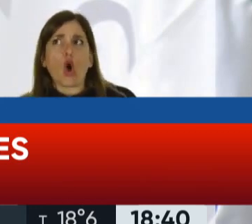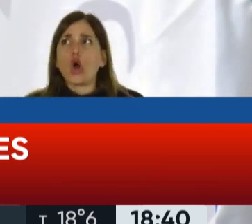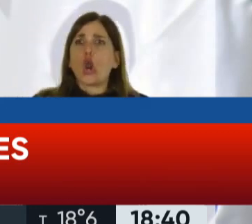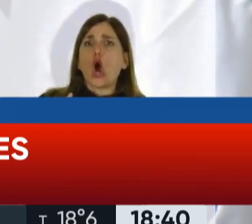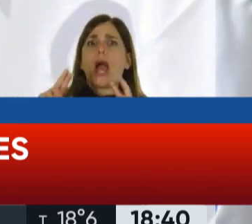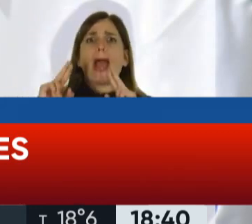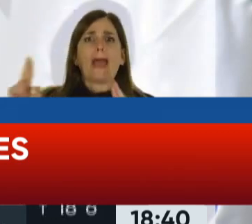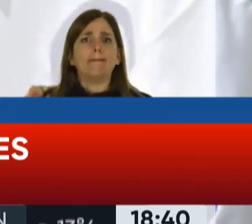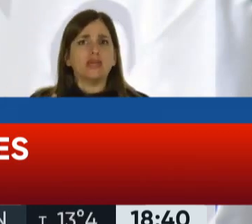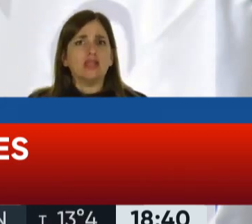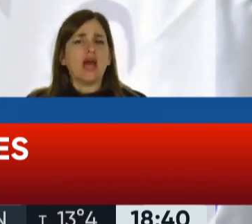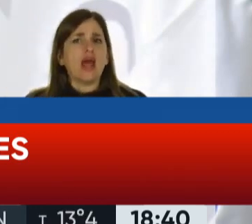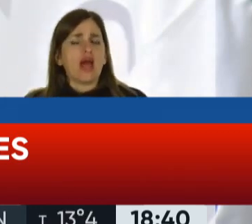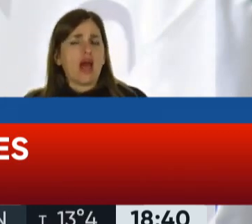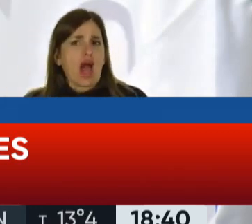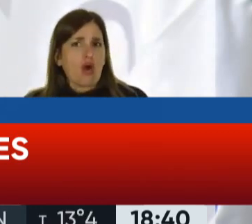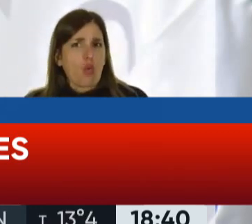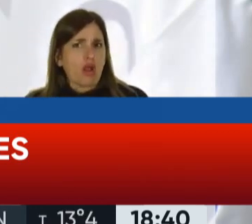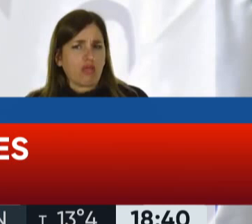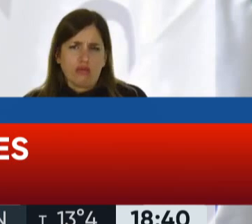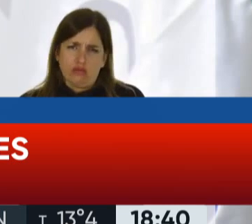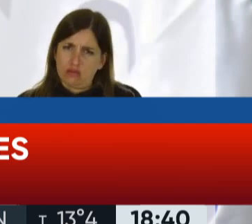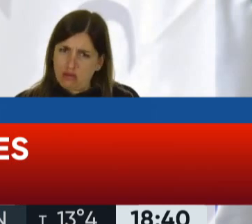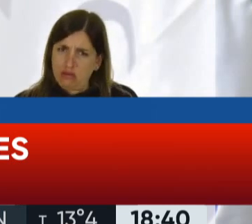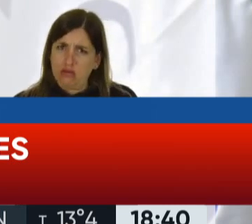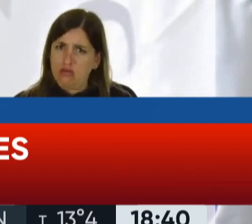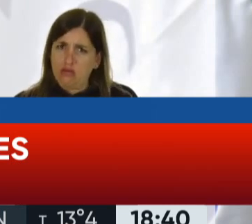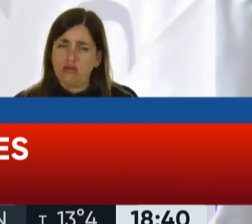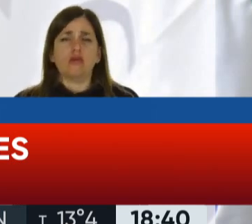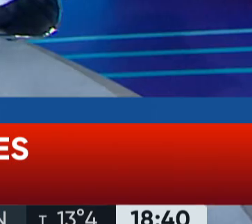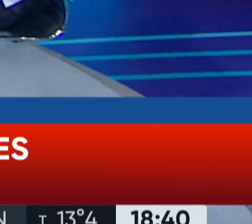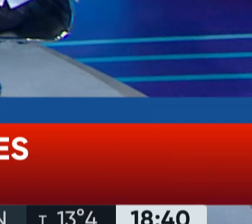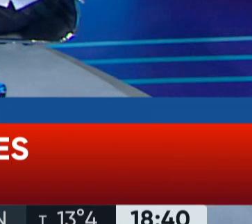ni violentar la regla del consenso.